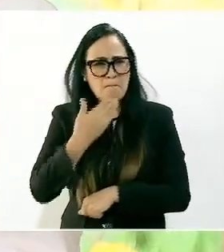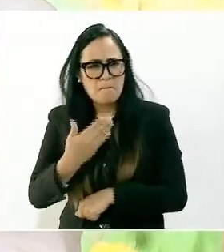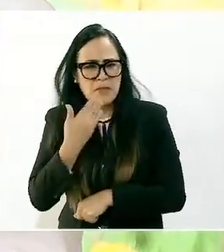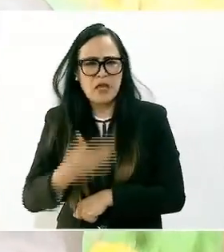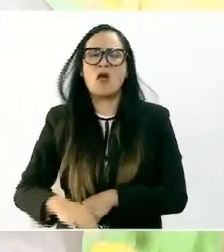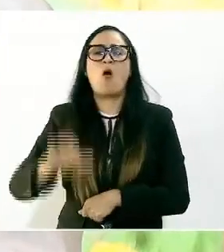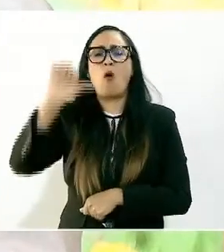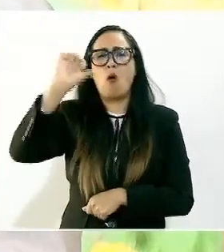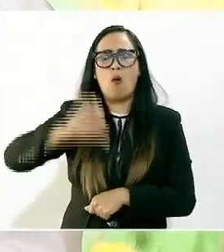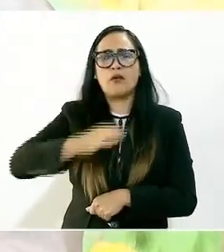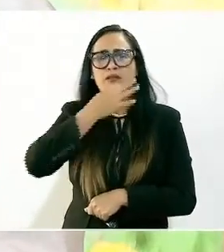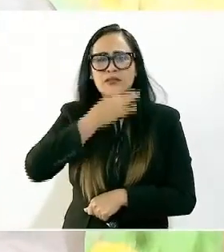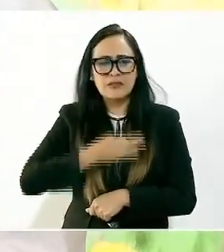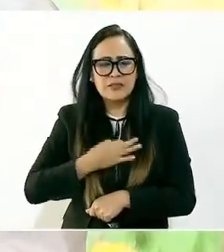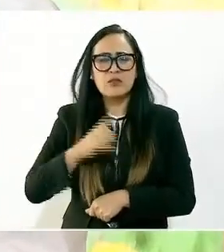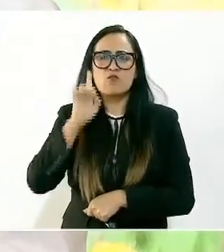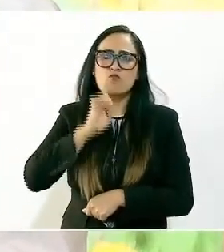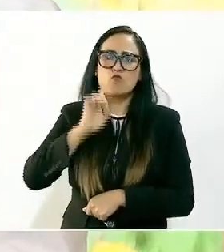de gobierno,